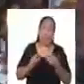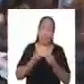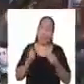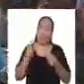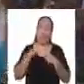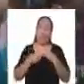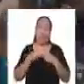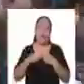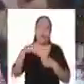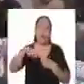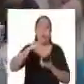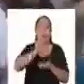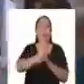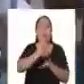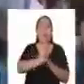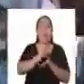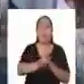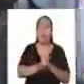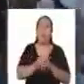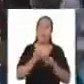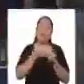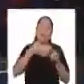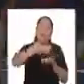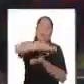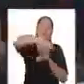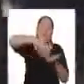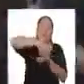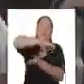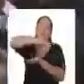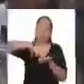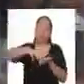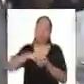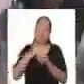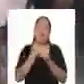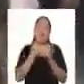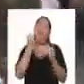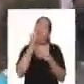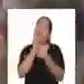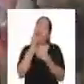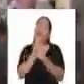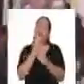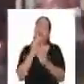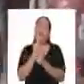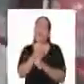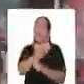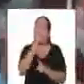sido sobrepasada por el caos y por la informalidad.